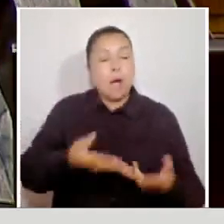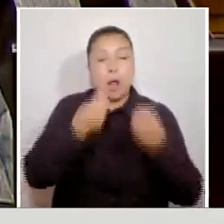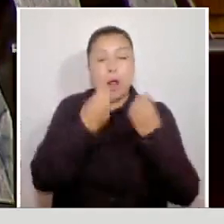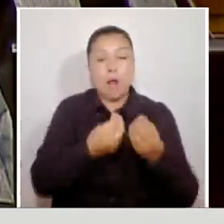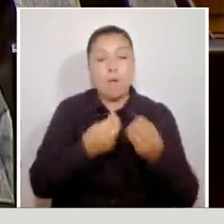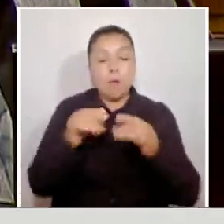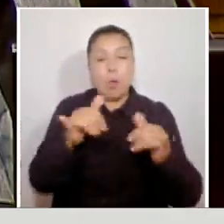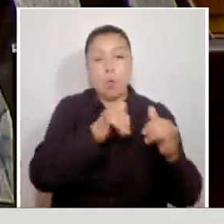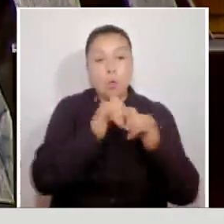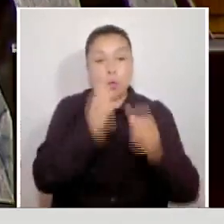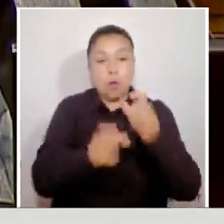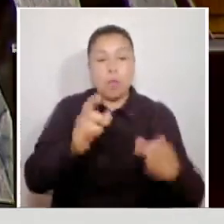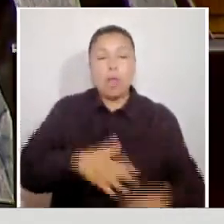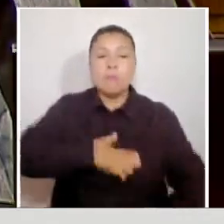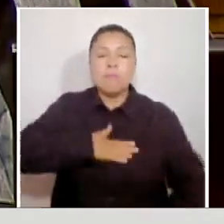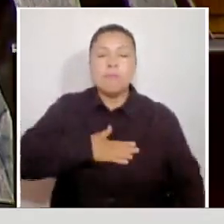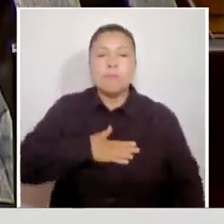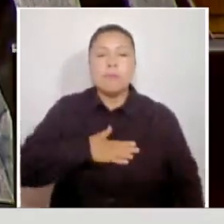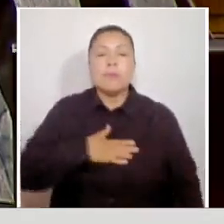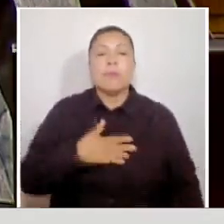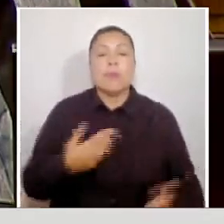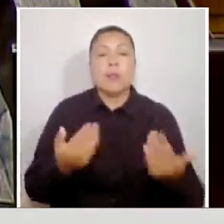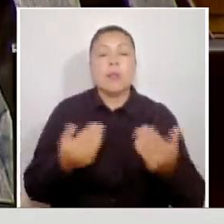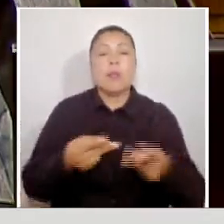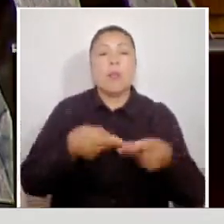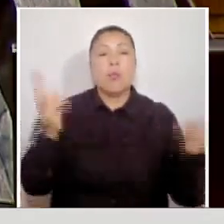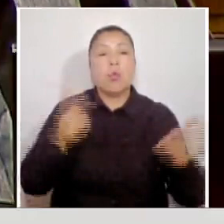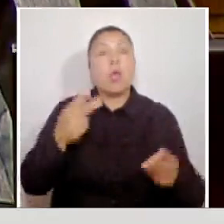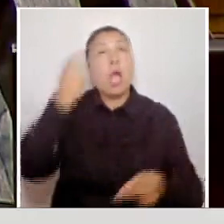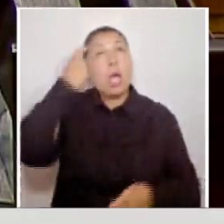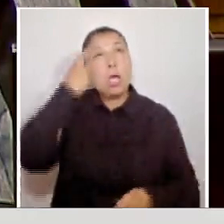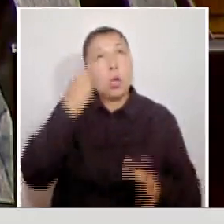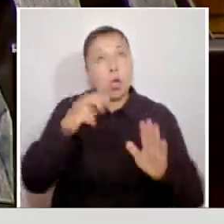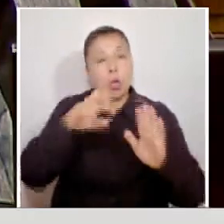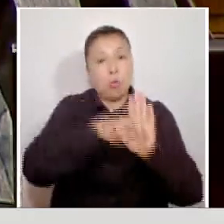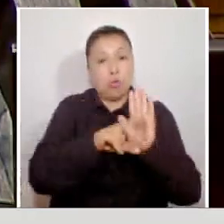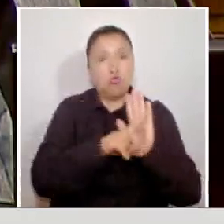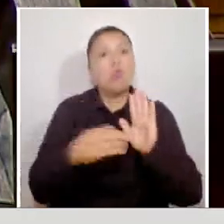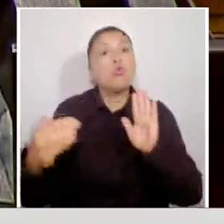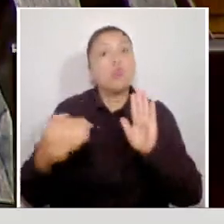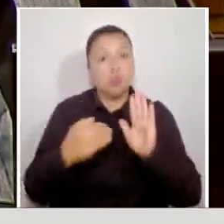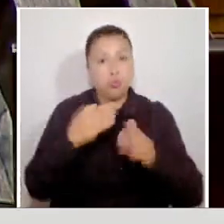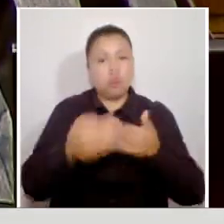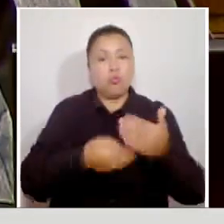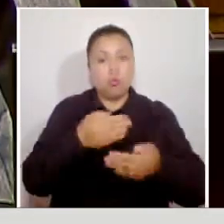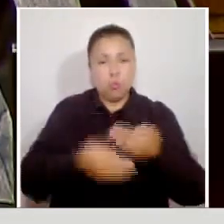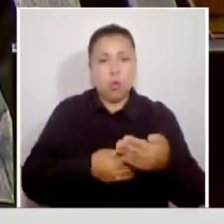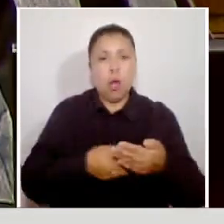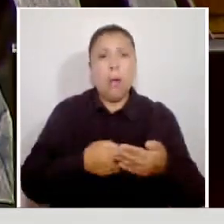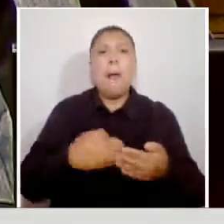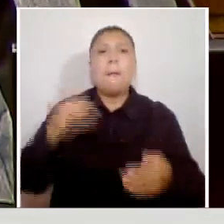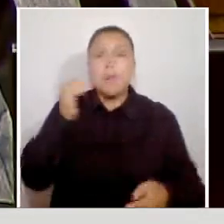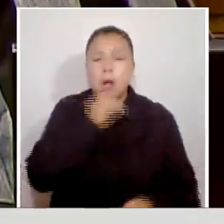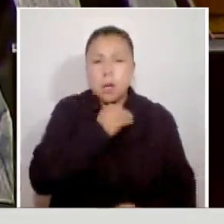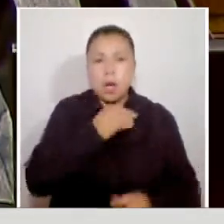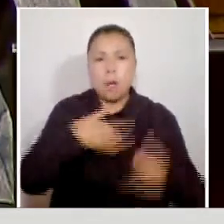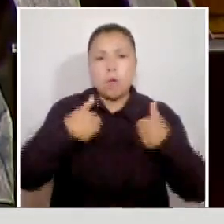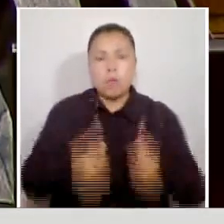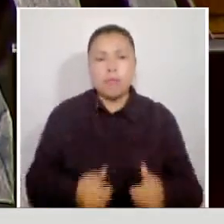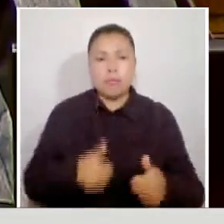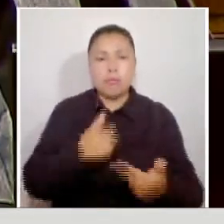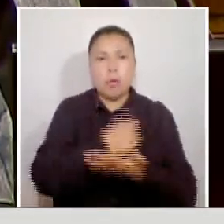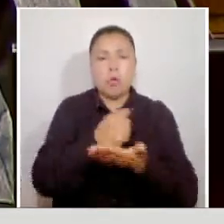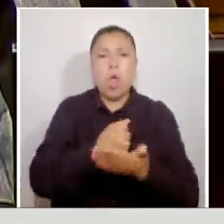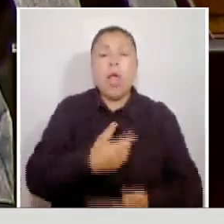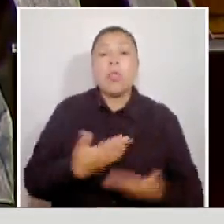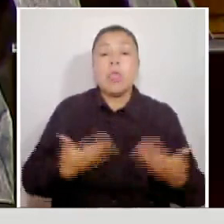satisfacción de necesidades públicas nos parece que el proyecto viene ser un aporte de hacer más expedido y eficiente los trámites relativos al otorgamiento